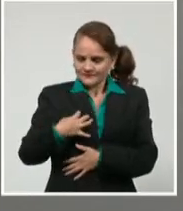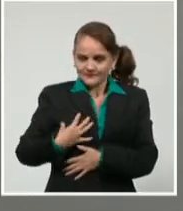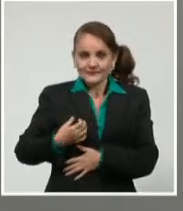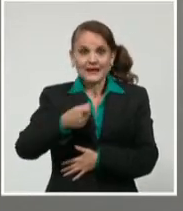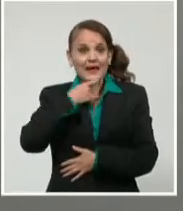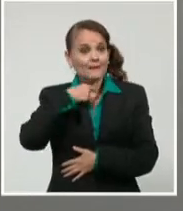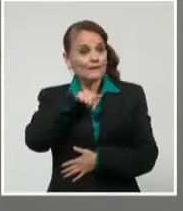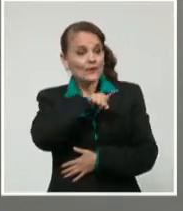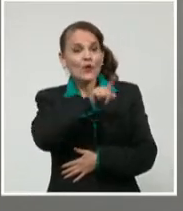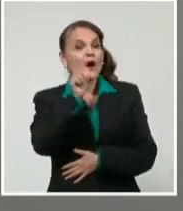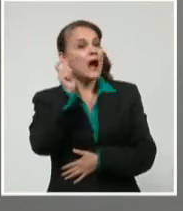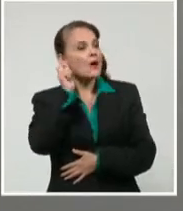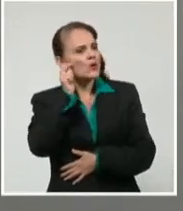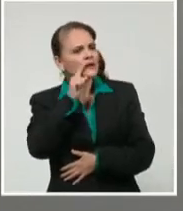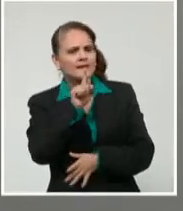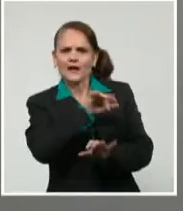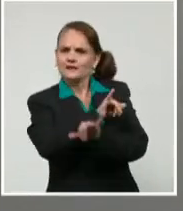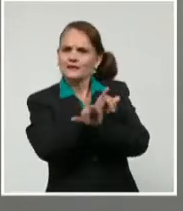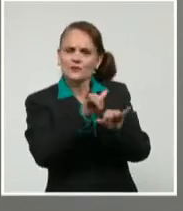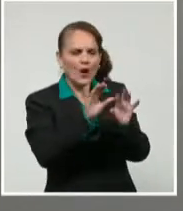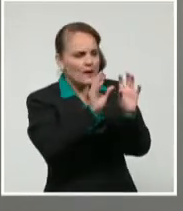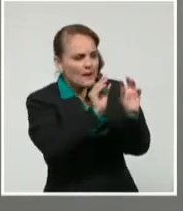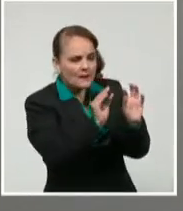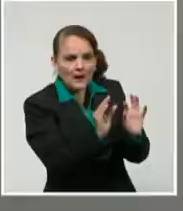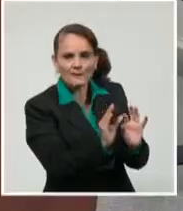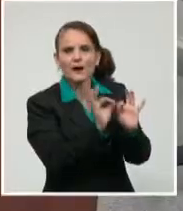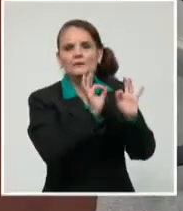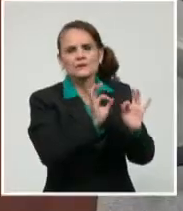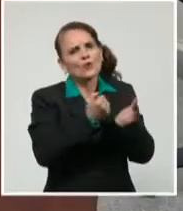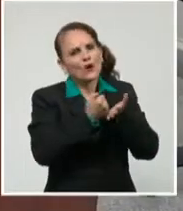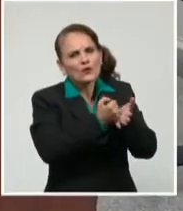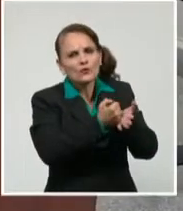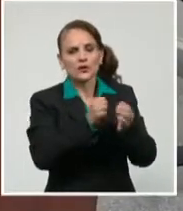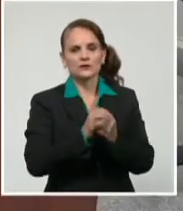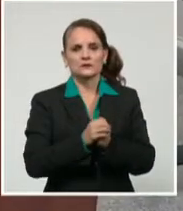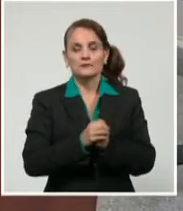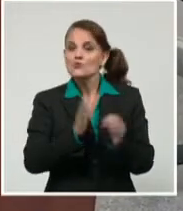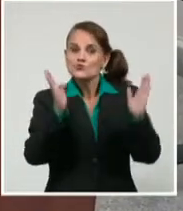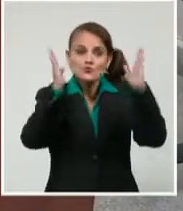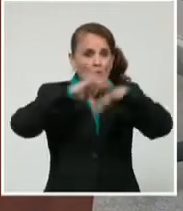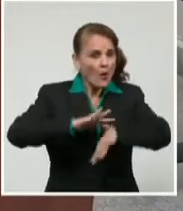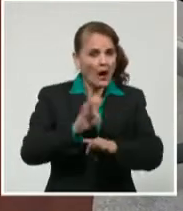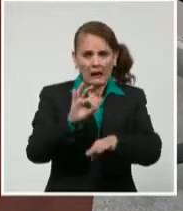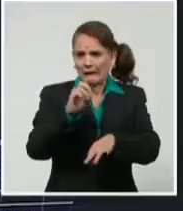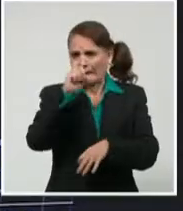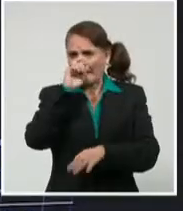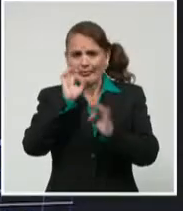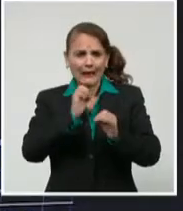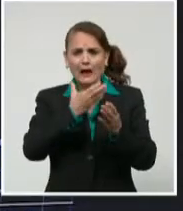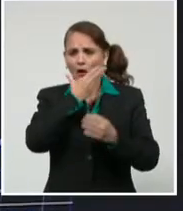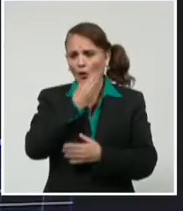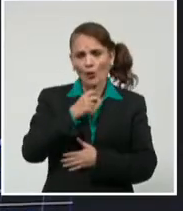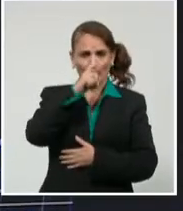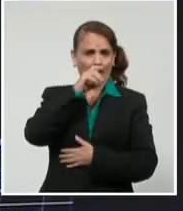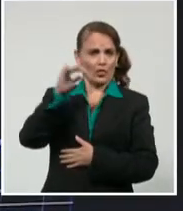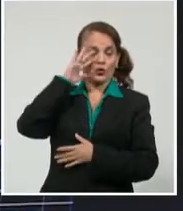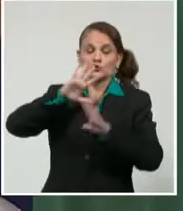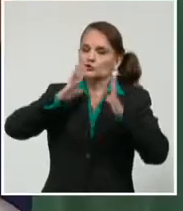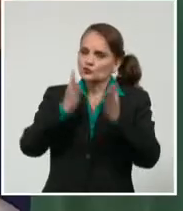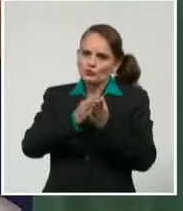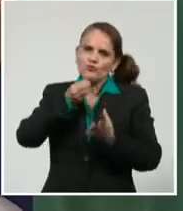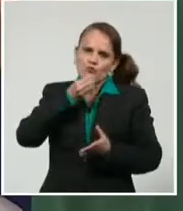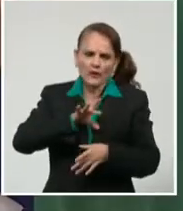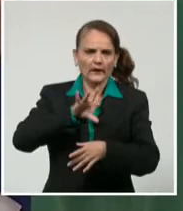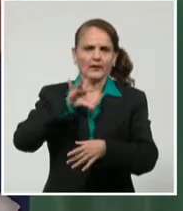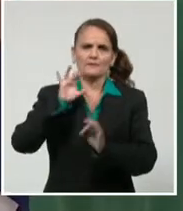la baña, que las examinen. El cáncer de mama no tiene edad. Agrega el doctor Cantero que la atención durante esta etapa de